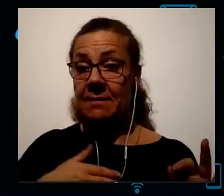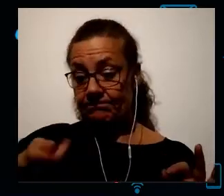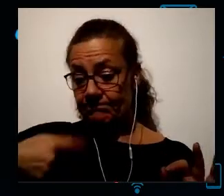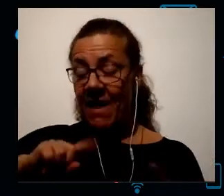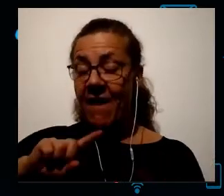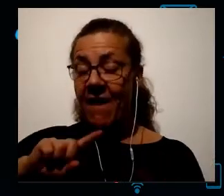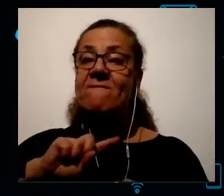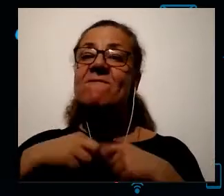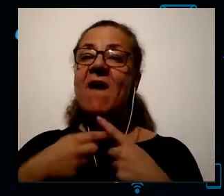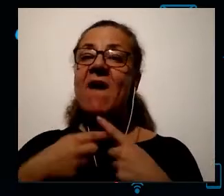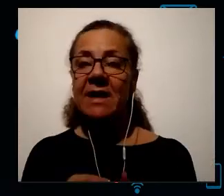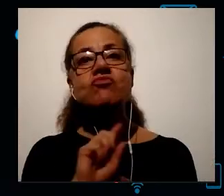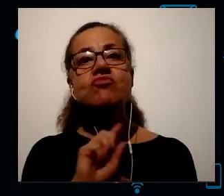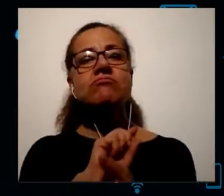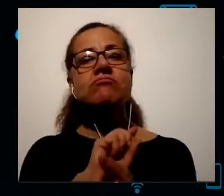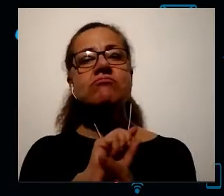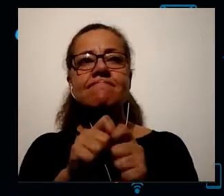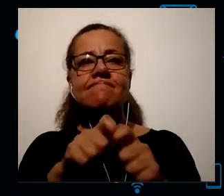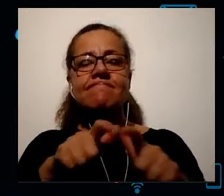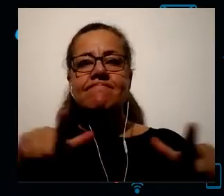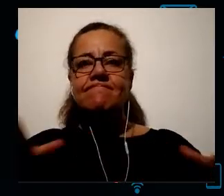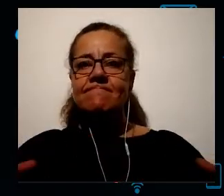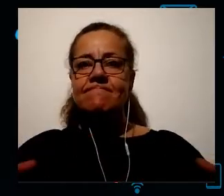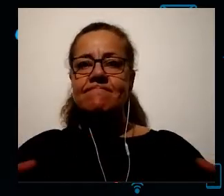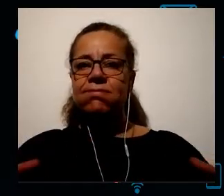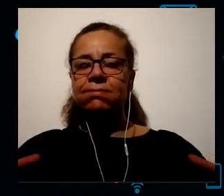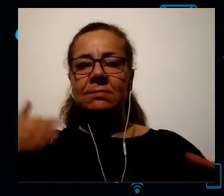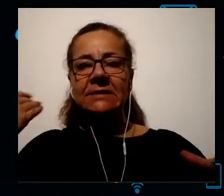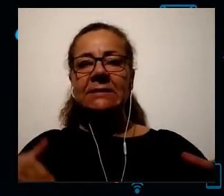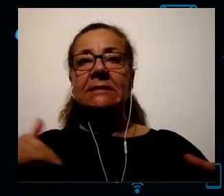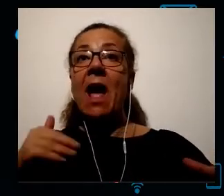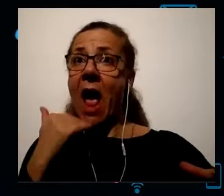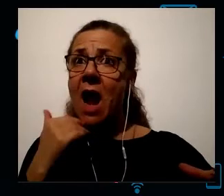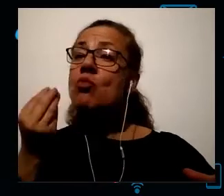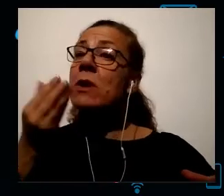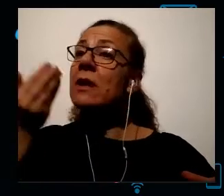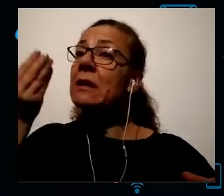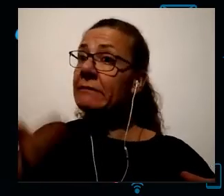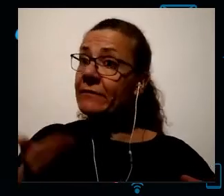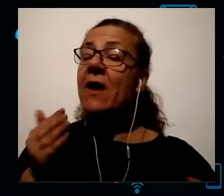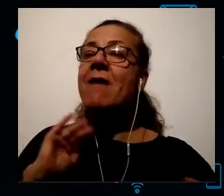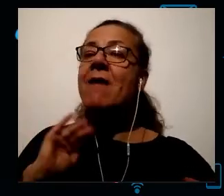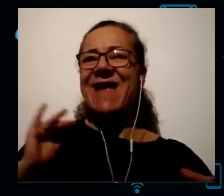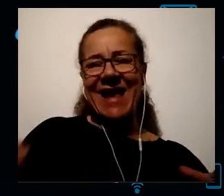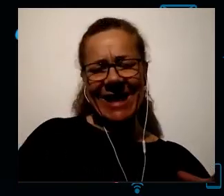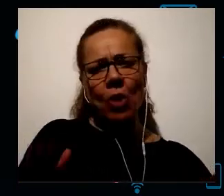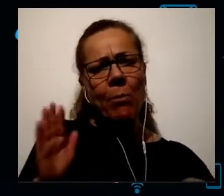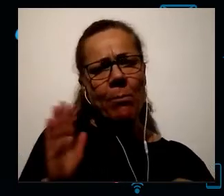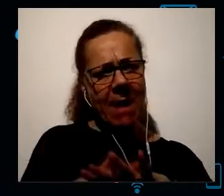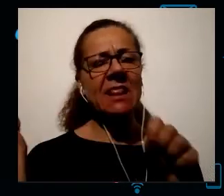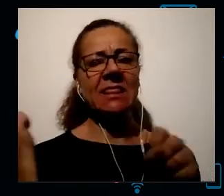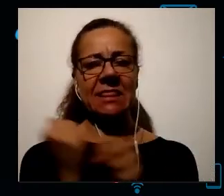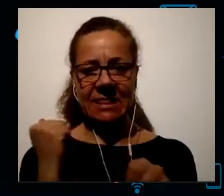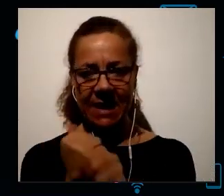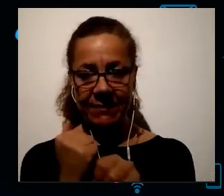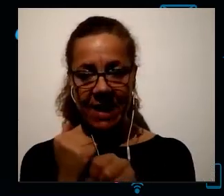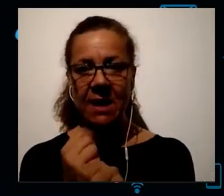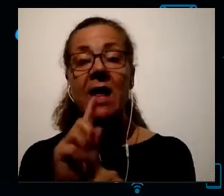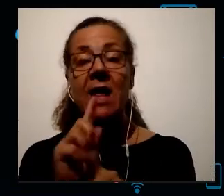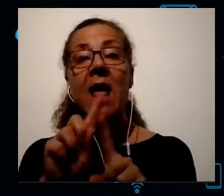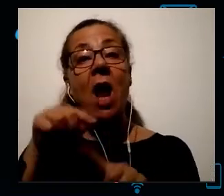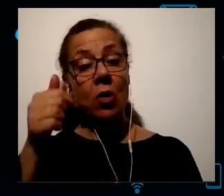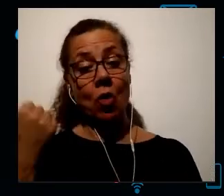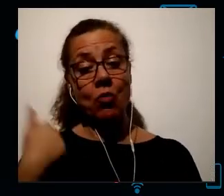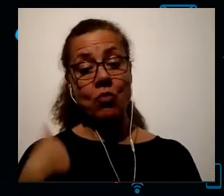abre un enorme campo muy muy rico y muy positivo de trabajo y luego muy como dice más